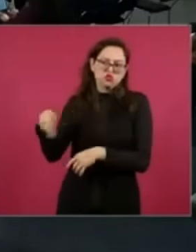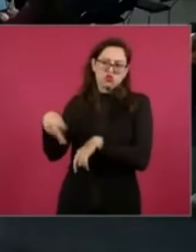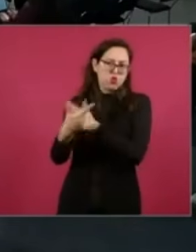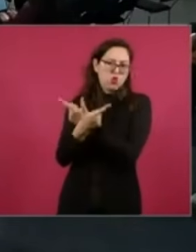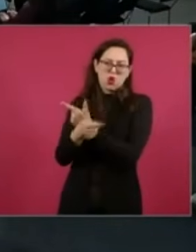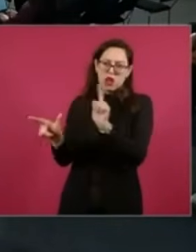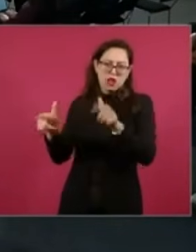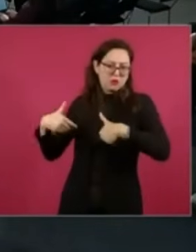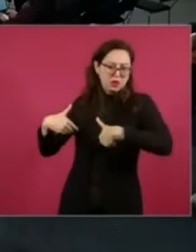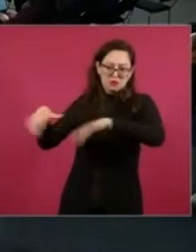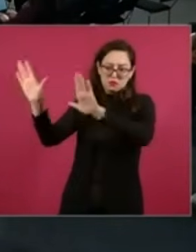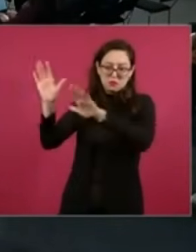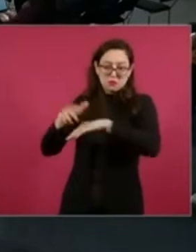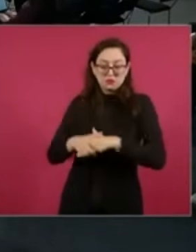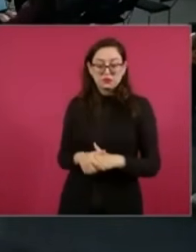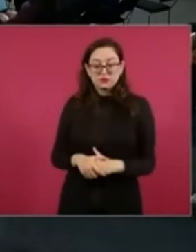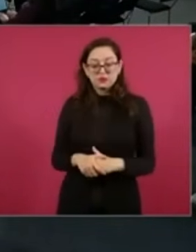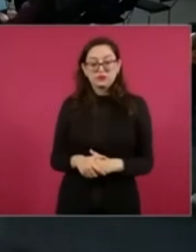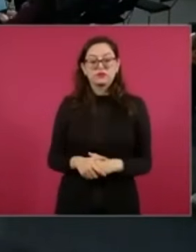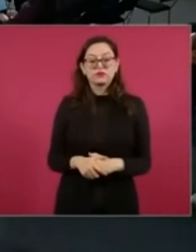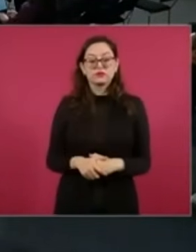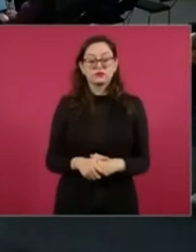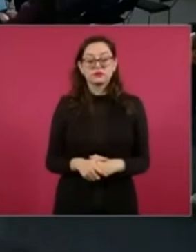pues imagínense si en la casa